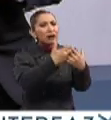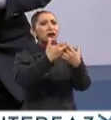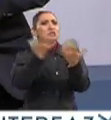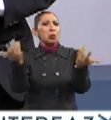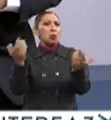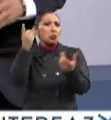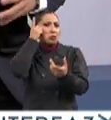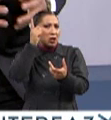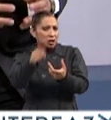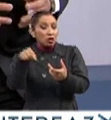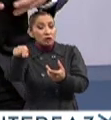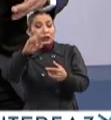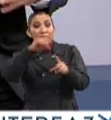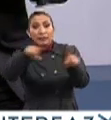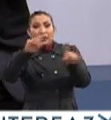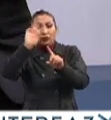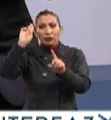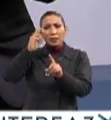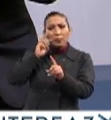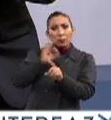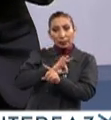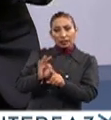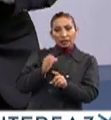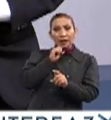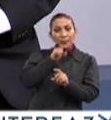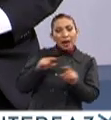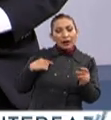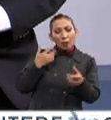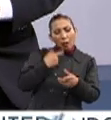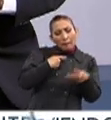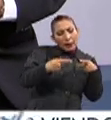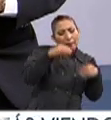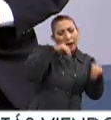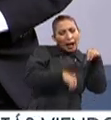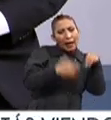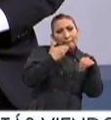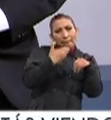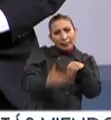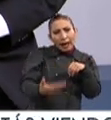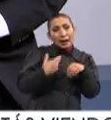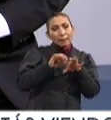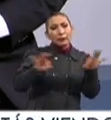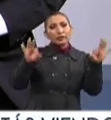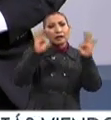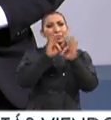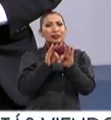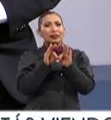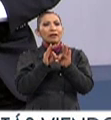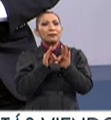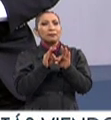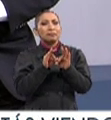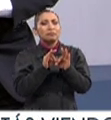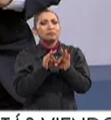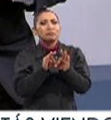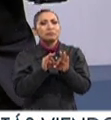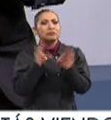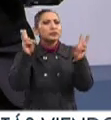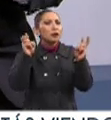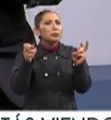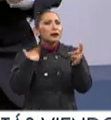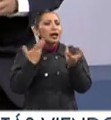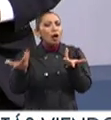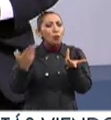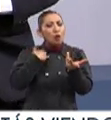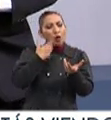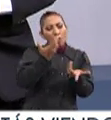industrial, muchas universidades han logrado establecer también mecanismos muy adecuados e importantes en cuanto a los